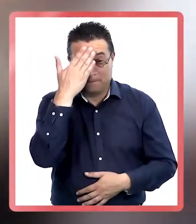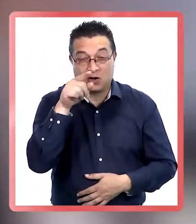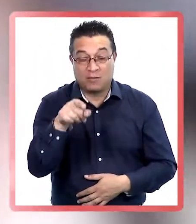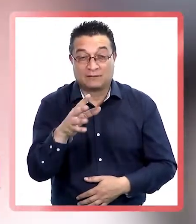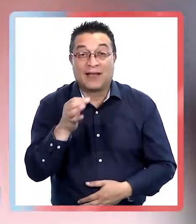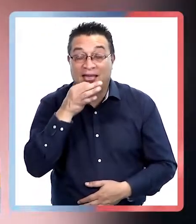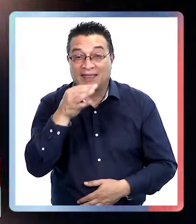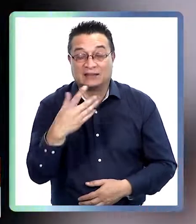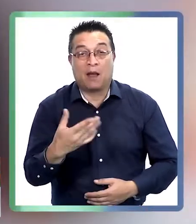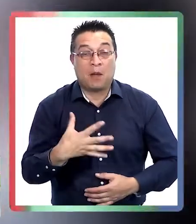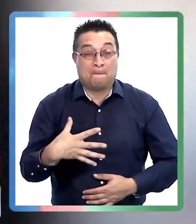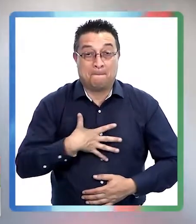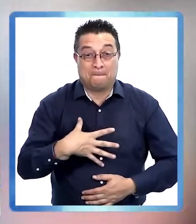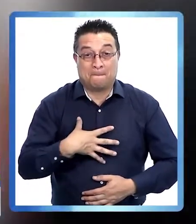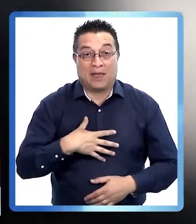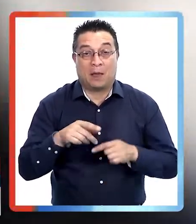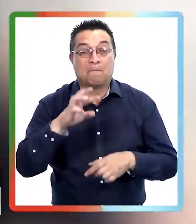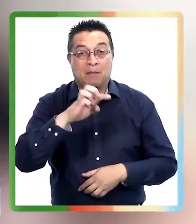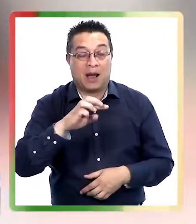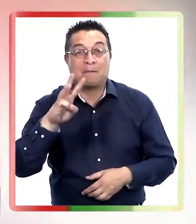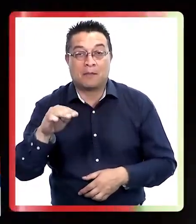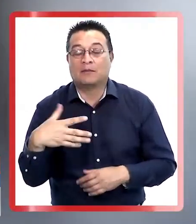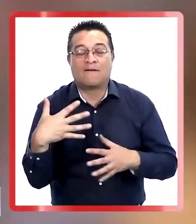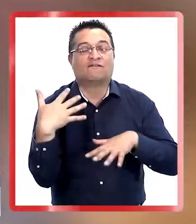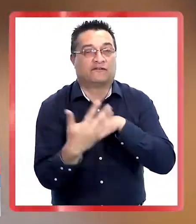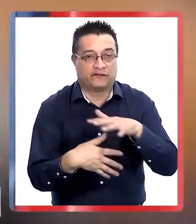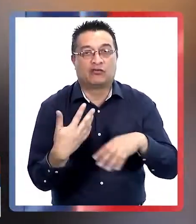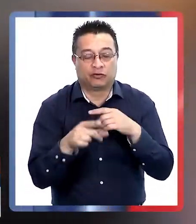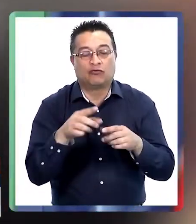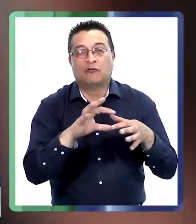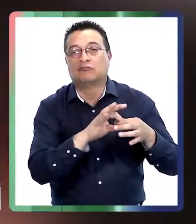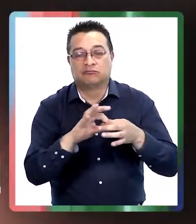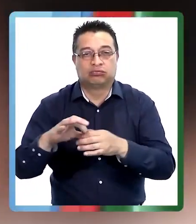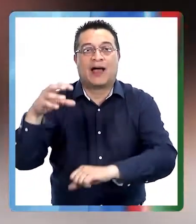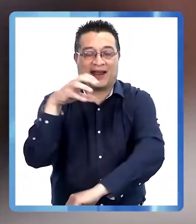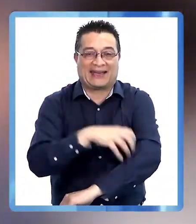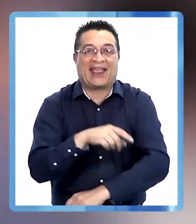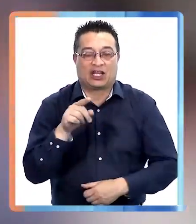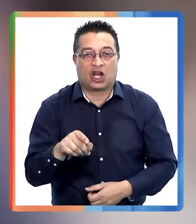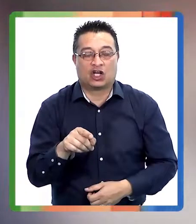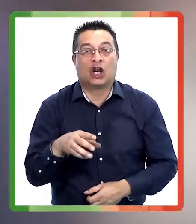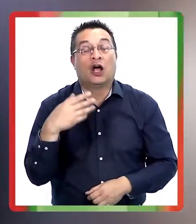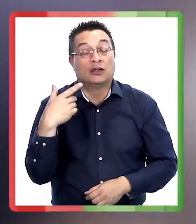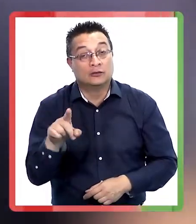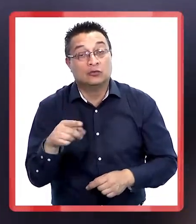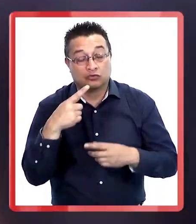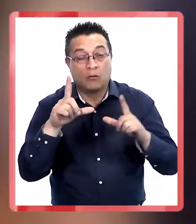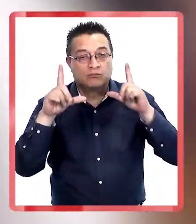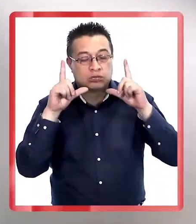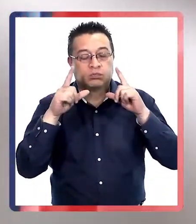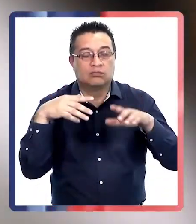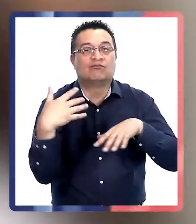Preocupados e incluso dicen sentir miedo padres y apoderados debido a los últimos hechos de violencia que han ocurrido en la región en general, donde adolescentes han